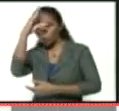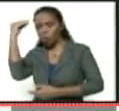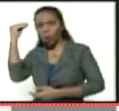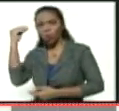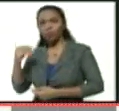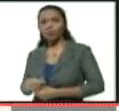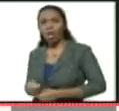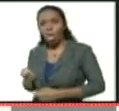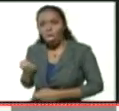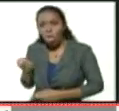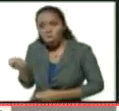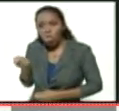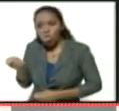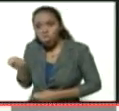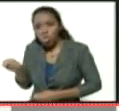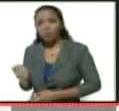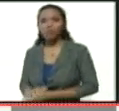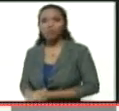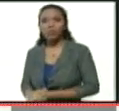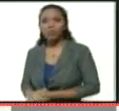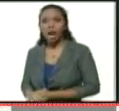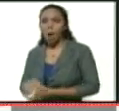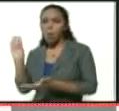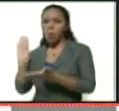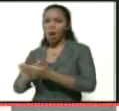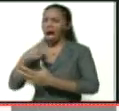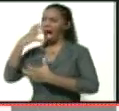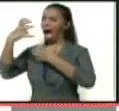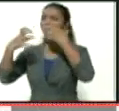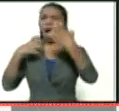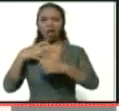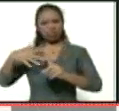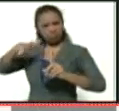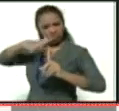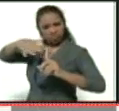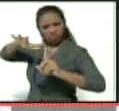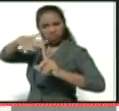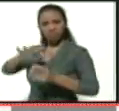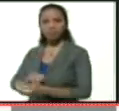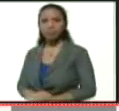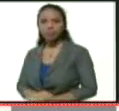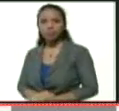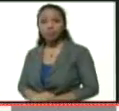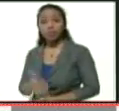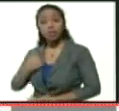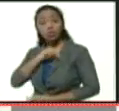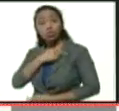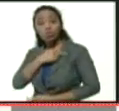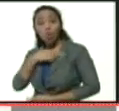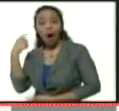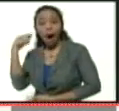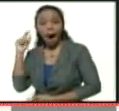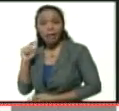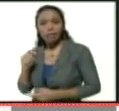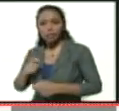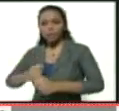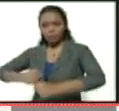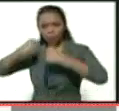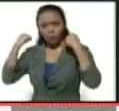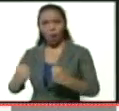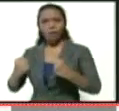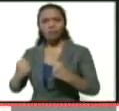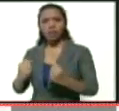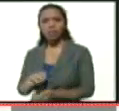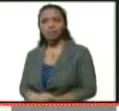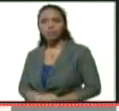a extorsionar, a pegar cuatro gritos, a amenazar. Nosotros estamos nervios de acero.